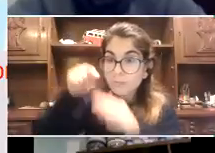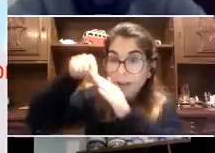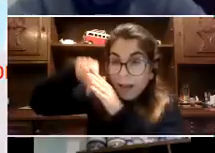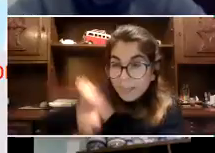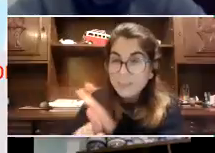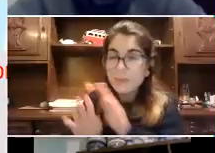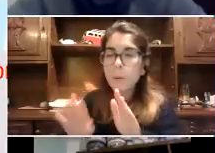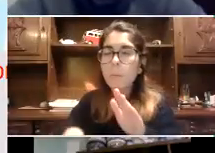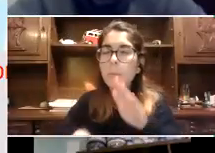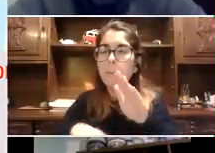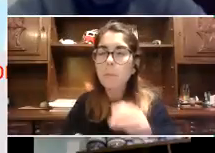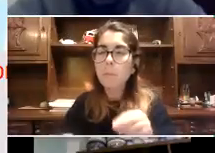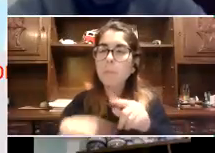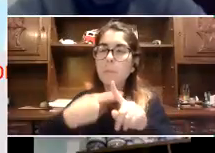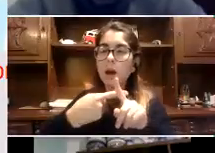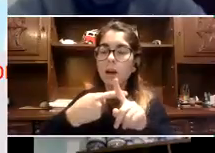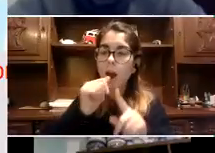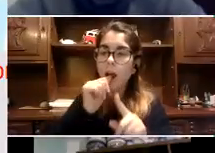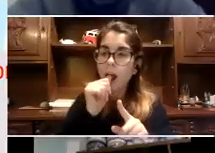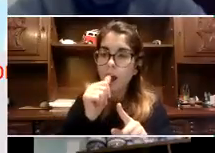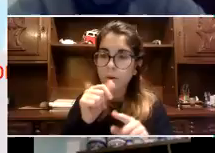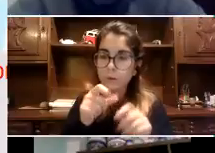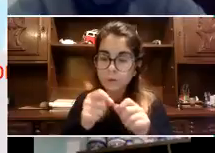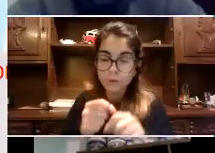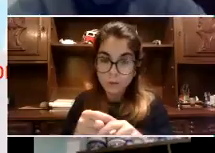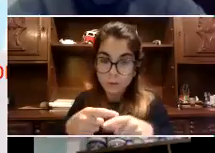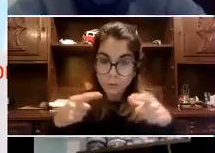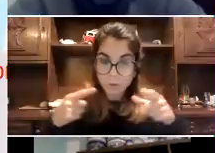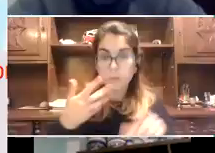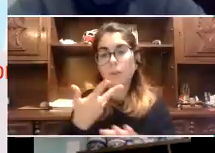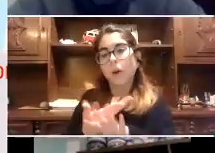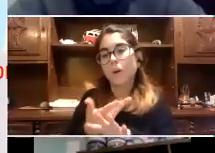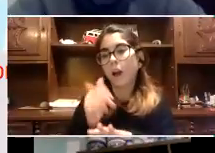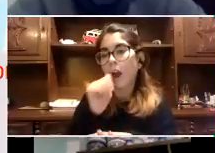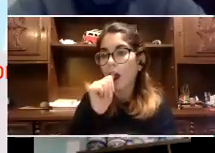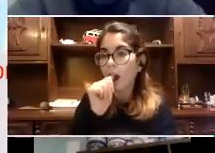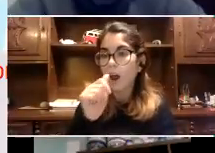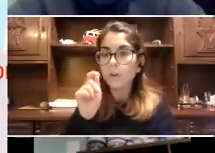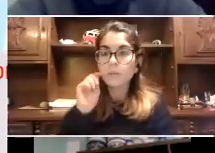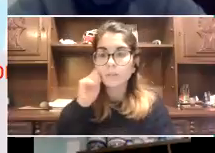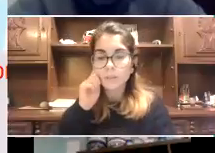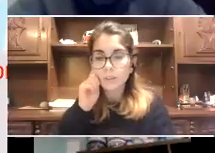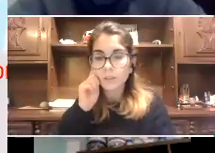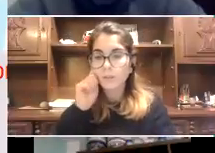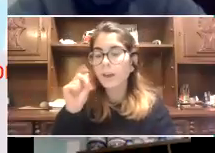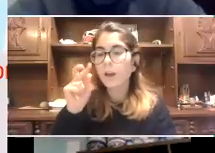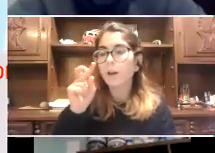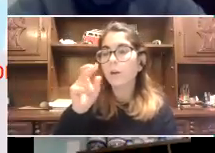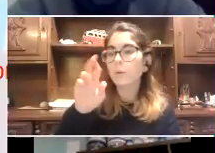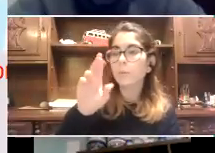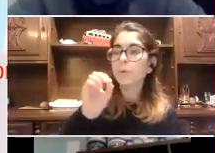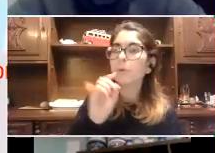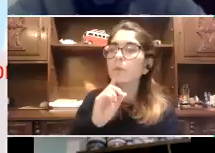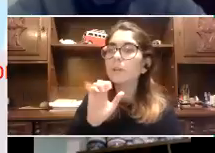Bueno, en esa nueva escala, los granos de arroz representan a las proteínas que se encuentran dentro de